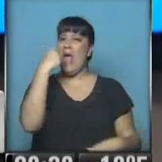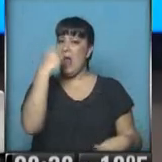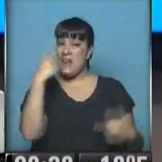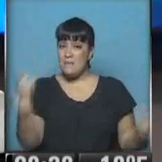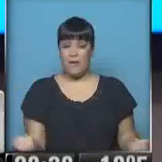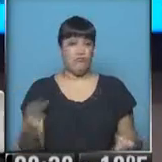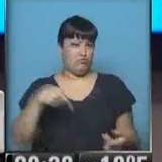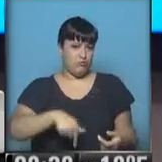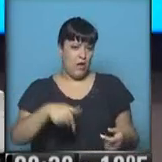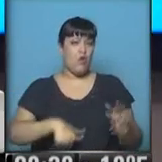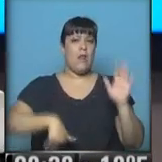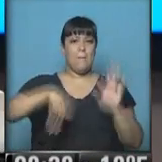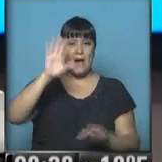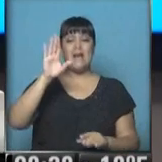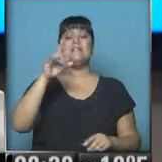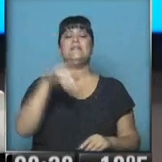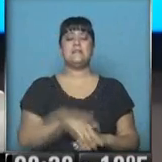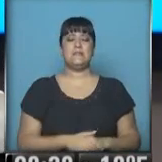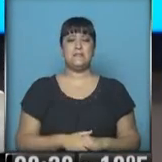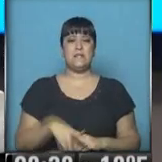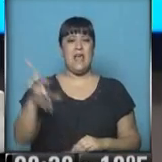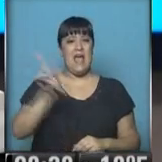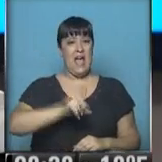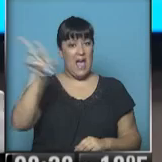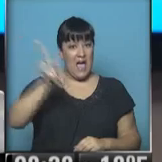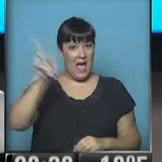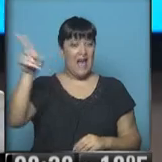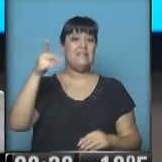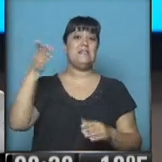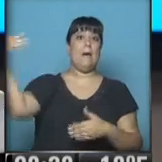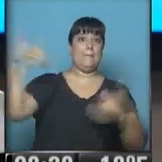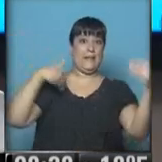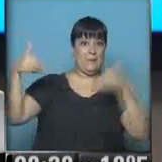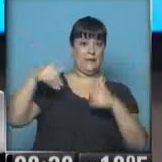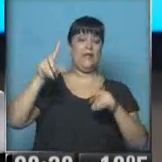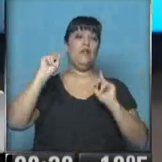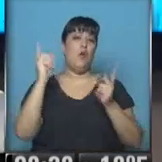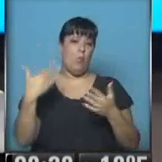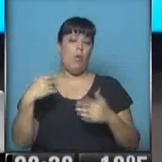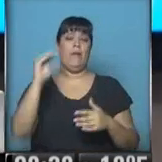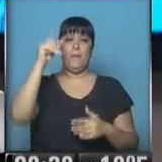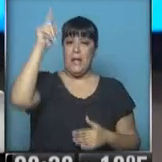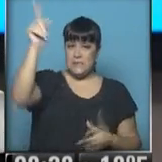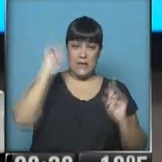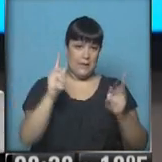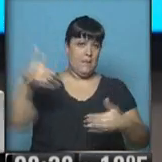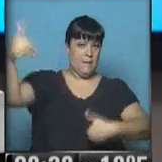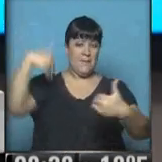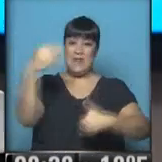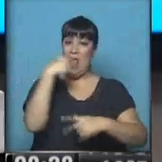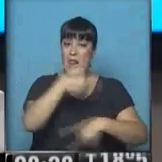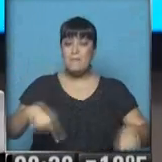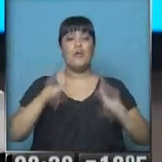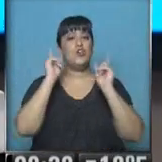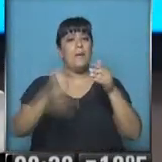está está dando principalmente en el sudeste asiático asociáis de la región como Brasil el avance de la